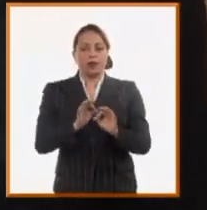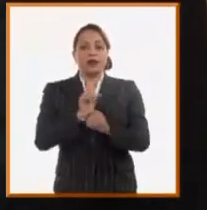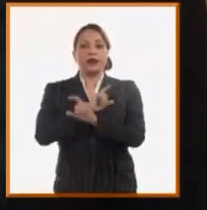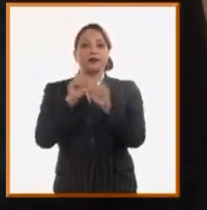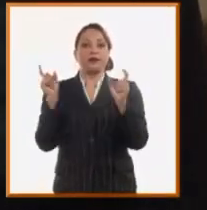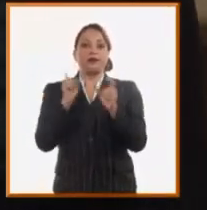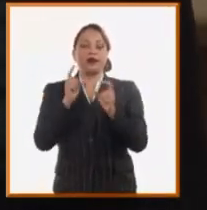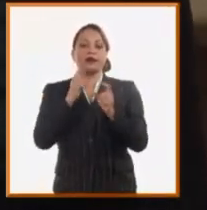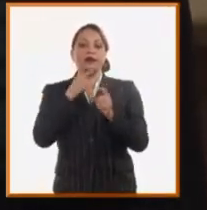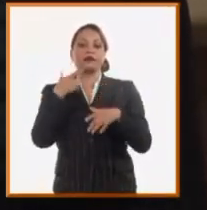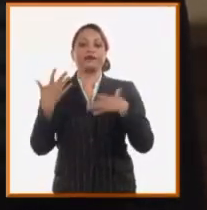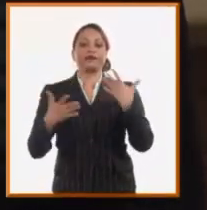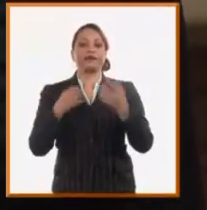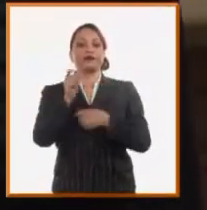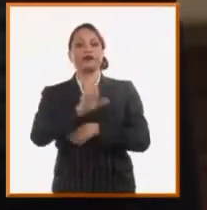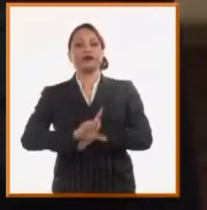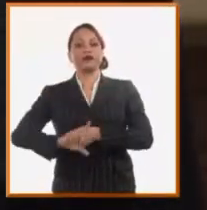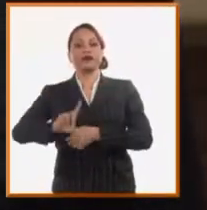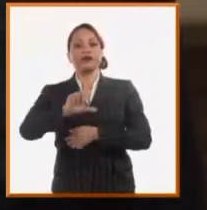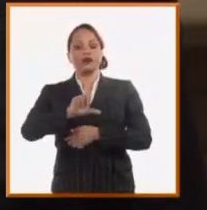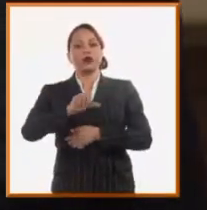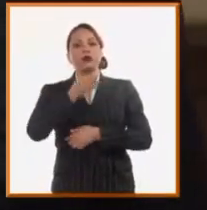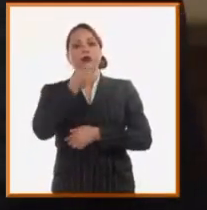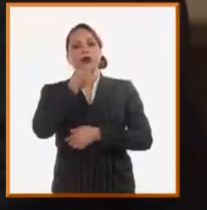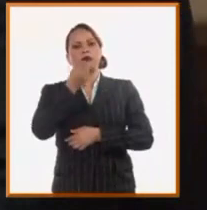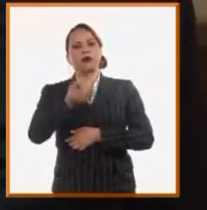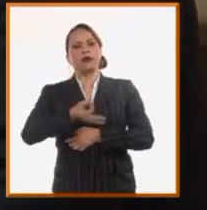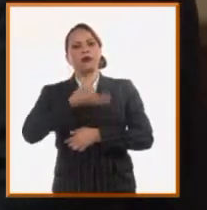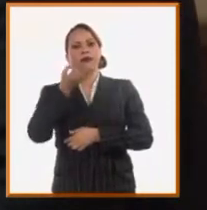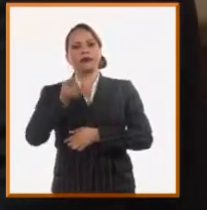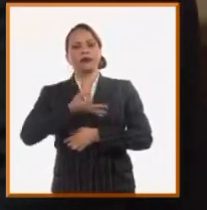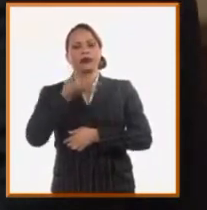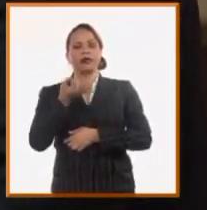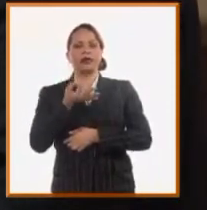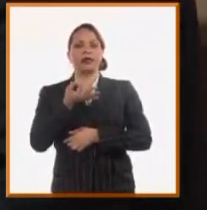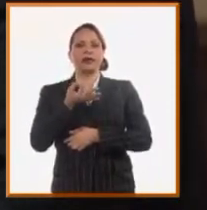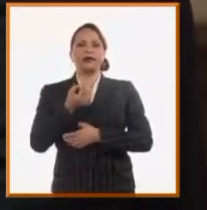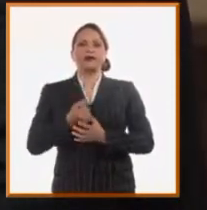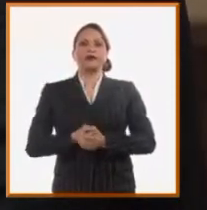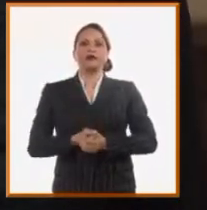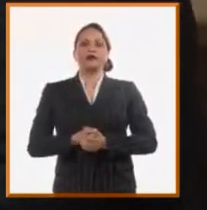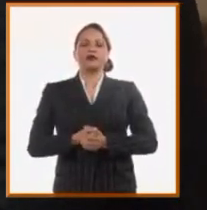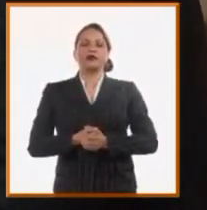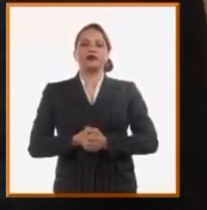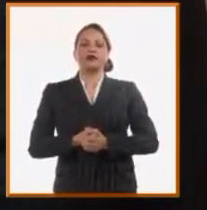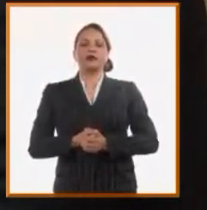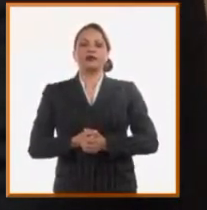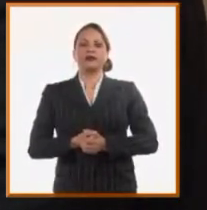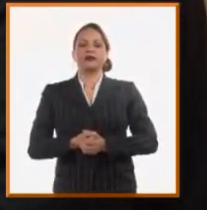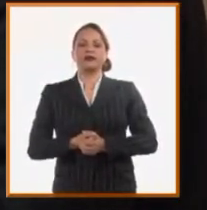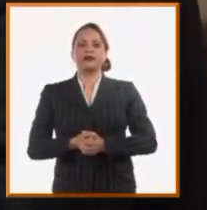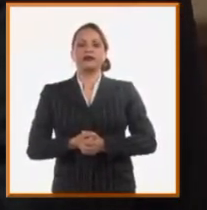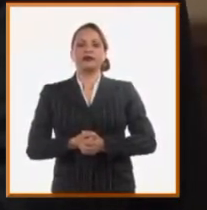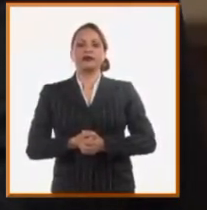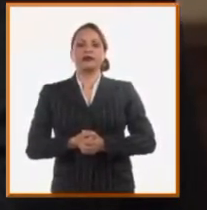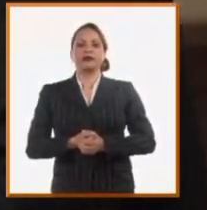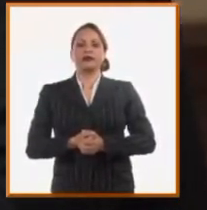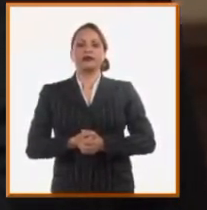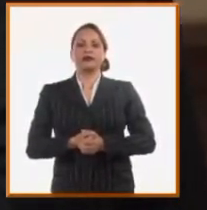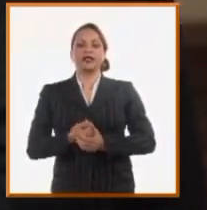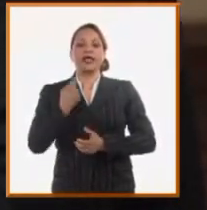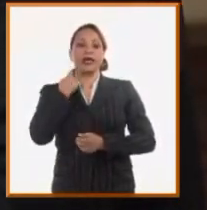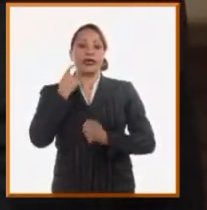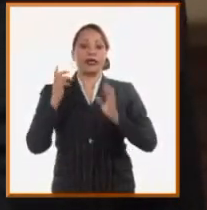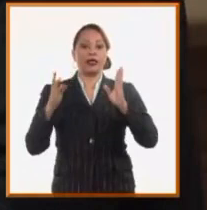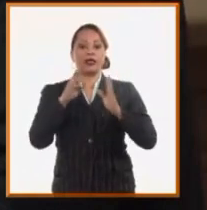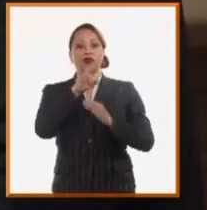en la actividad social, nosotros podemos plantear que no va a ser posible, no resulta posible, alcanzar este año